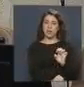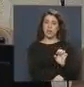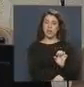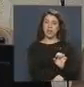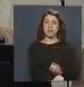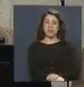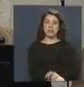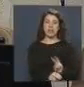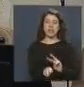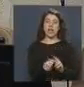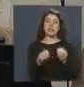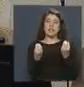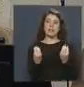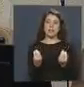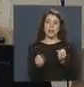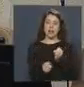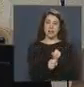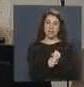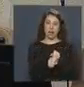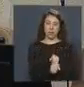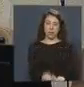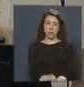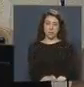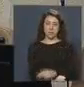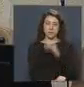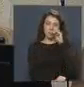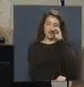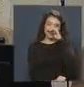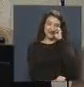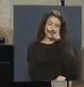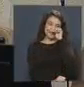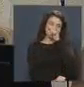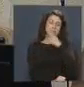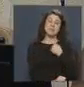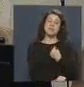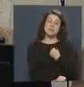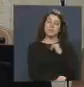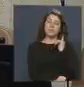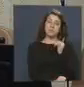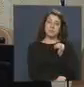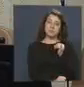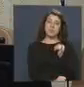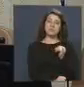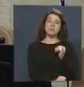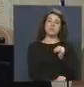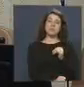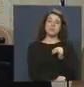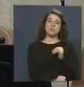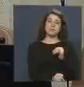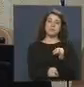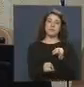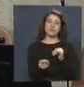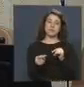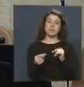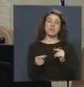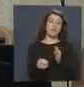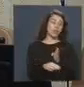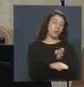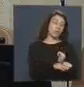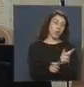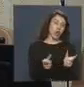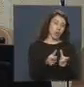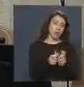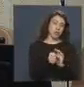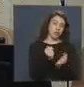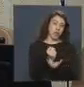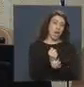hecho bien la pega. Por eso, evidentemente, concurrimos a la discusión y en la Comisión de Hacienda